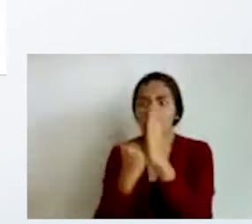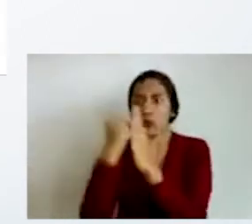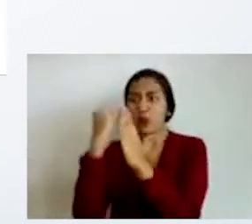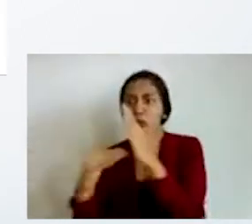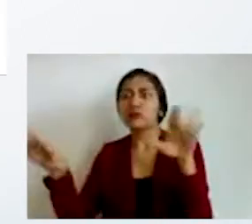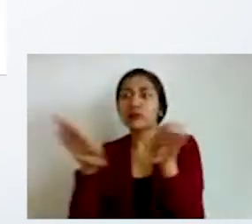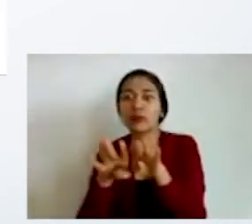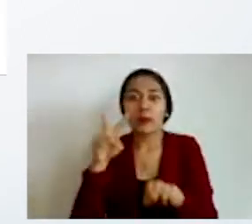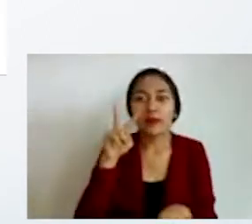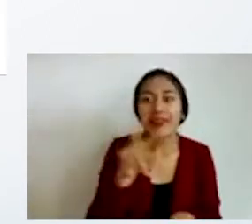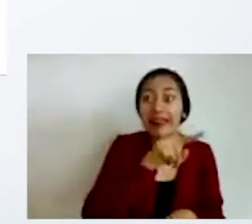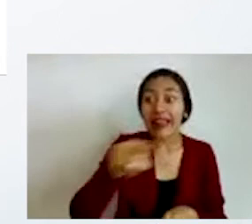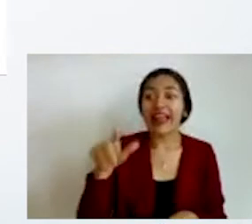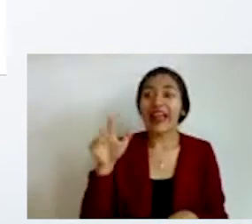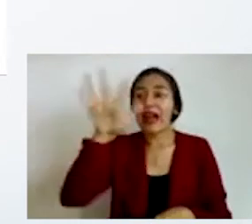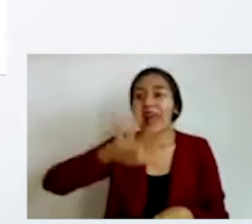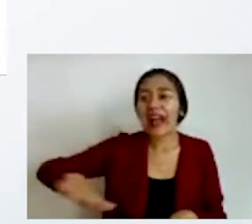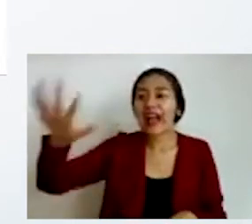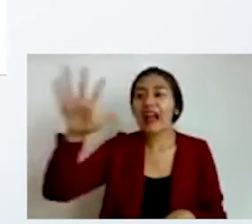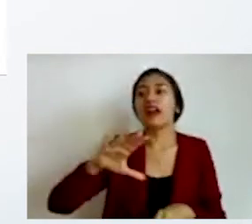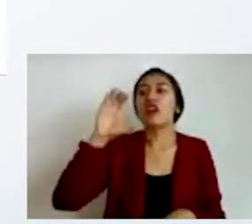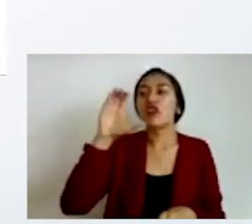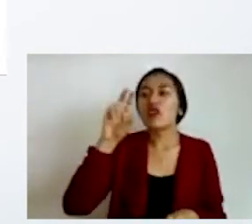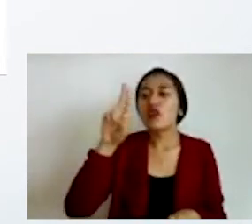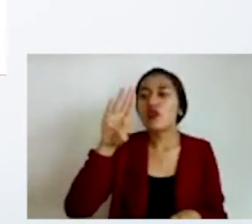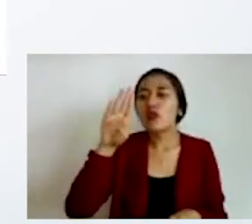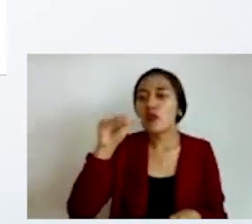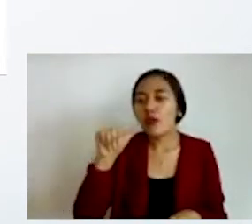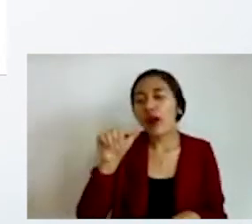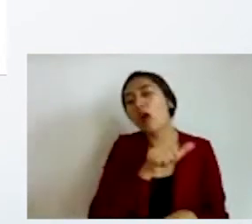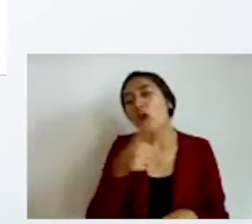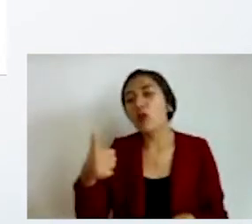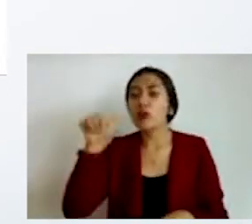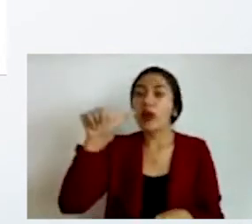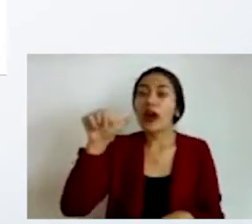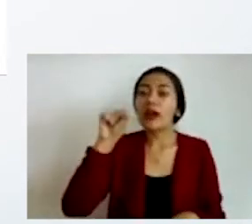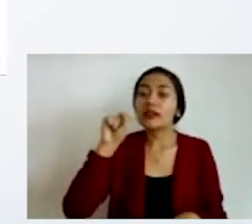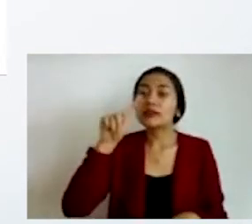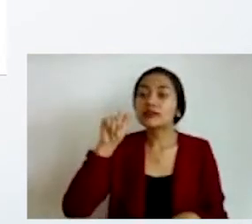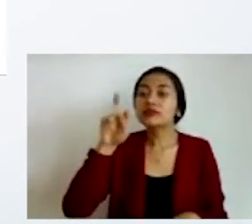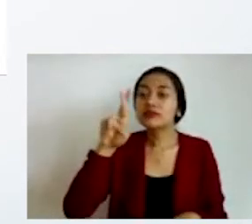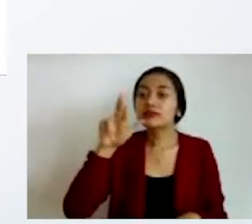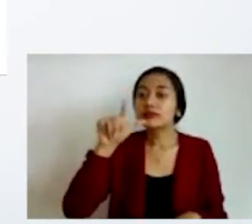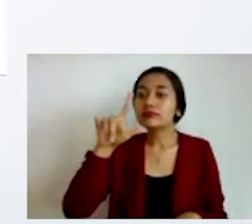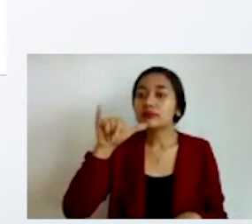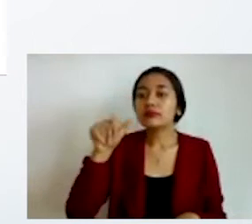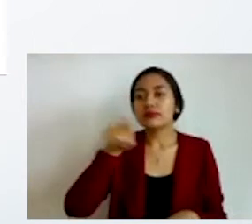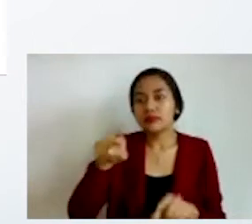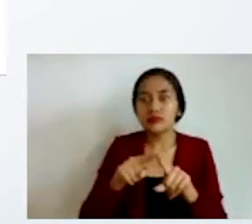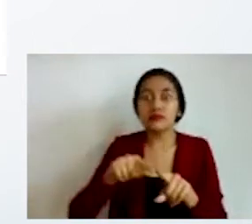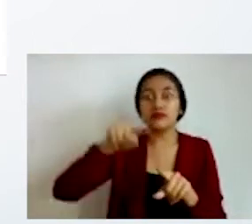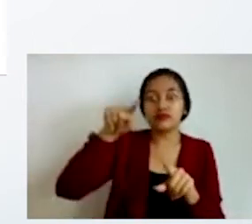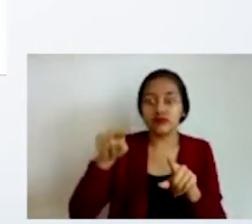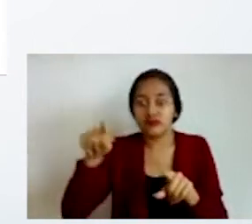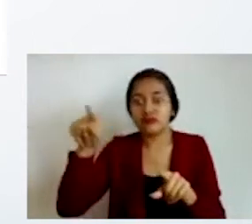Australia o Cuba en esta gráfica, que son las dos de hasta abajo, Corea del Sur, que es la que ha aparecido mucho en los